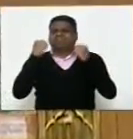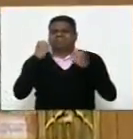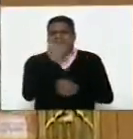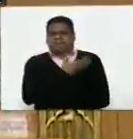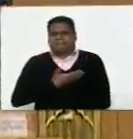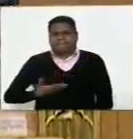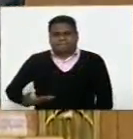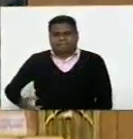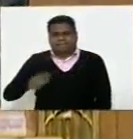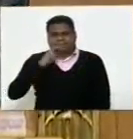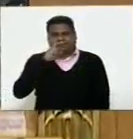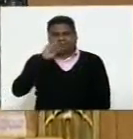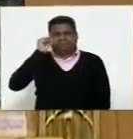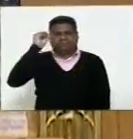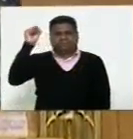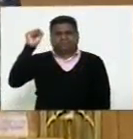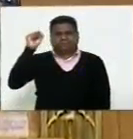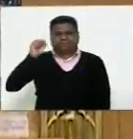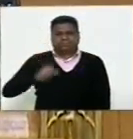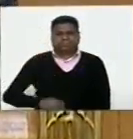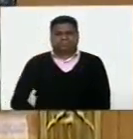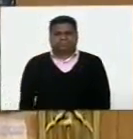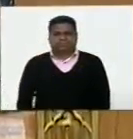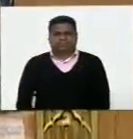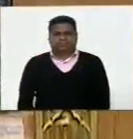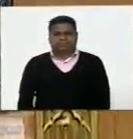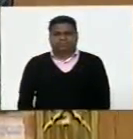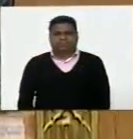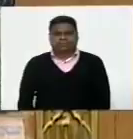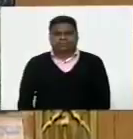obrero Nicolás Maduro.